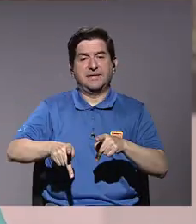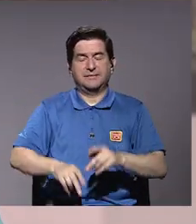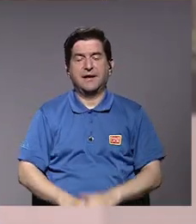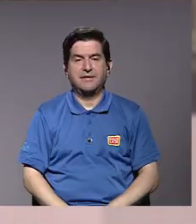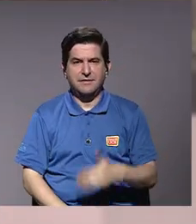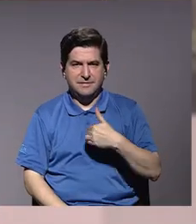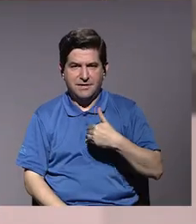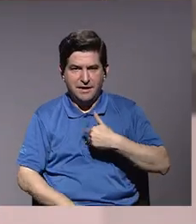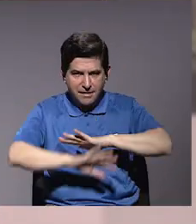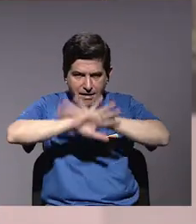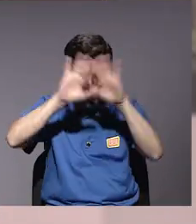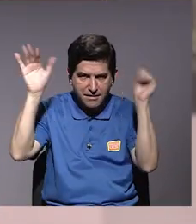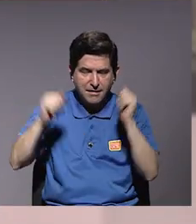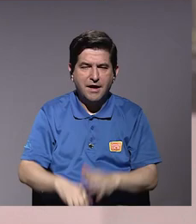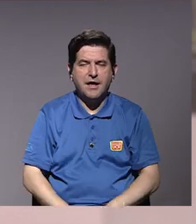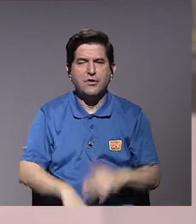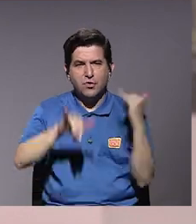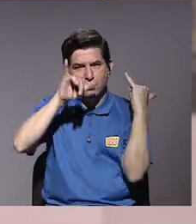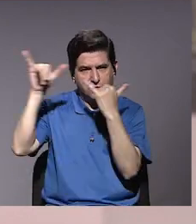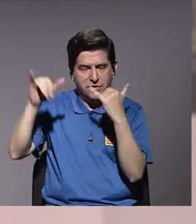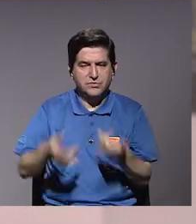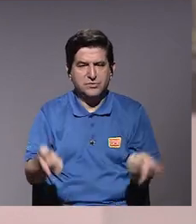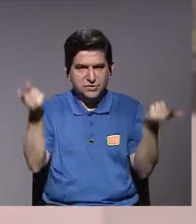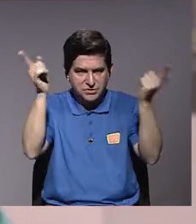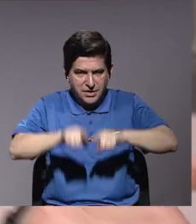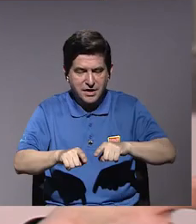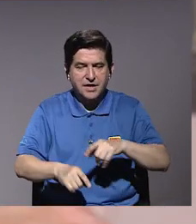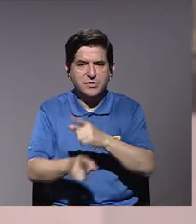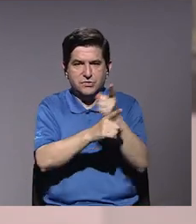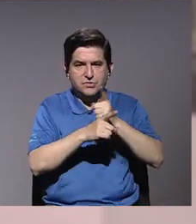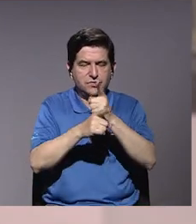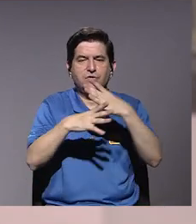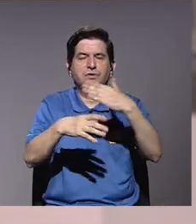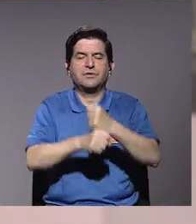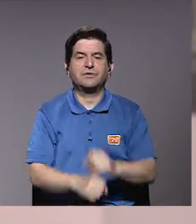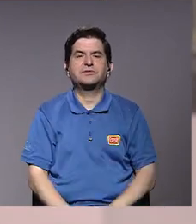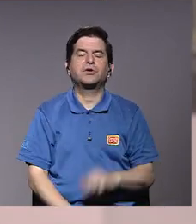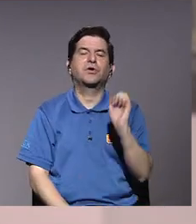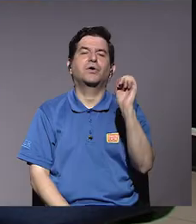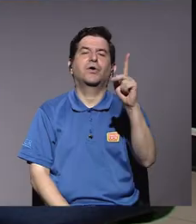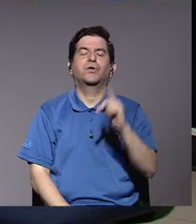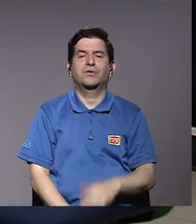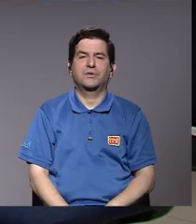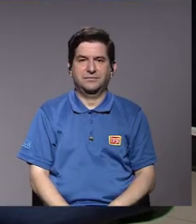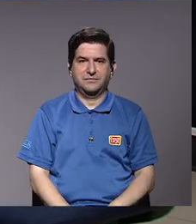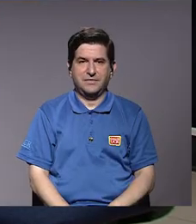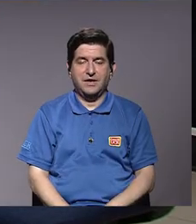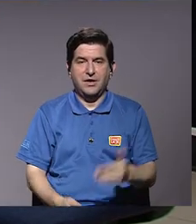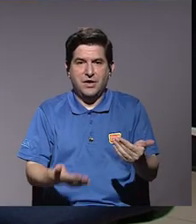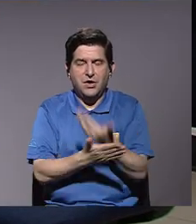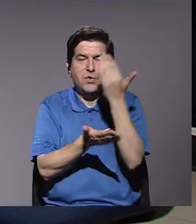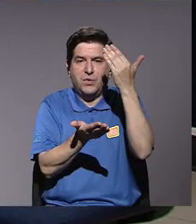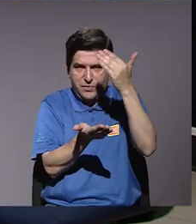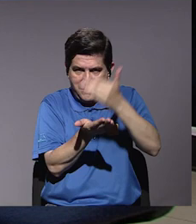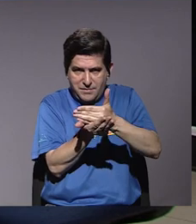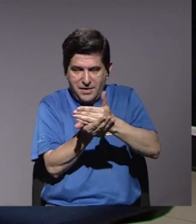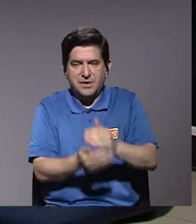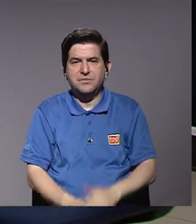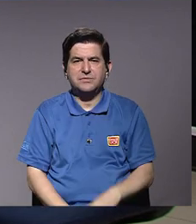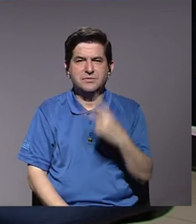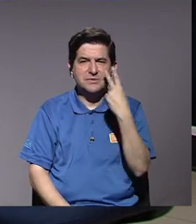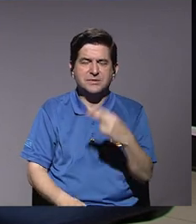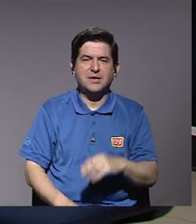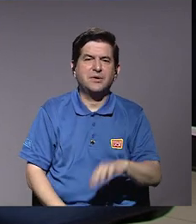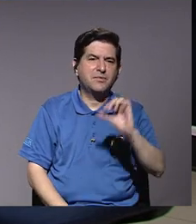usuaria. Entonces tenemos que estar claros que es para denunciar el hecho y que se corrija. Ok. Vamos a hacer una nueva pausa, vamos a ver